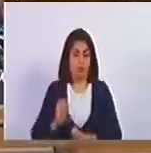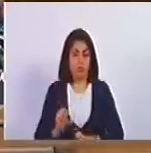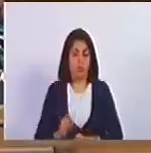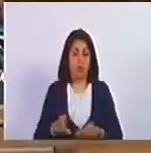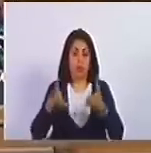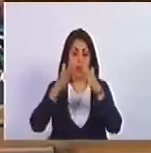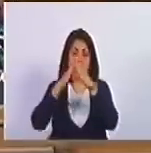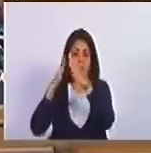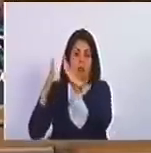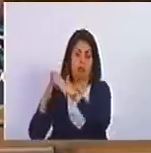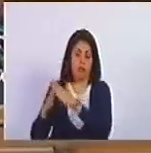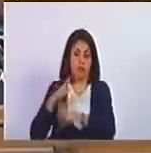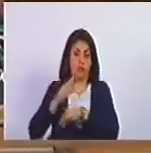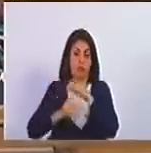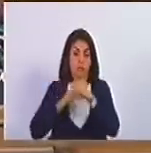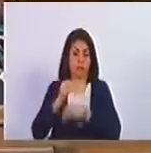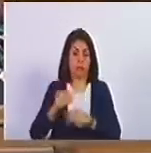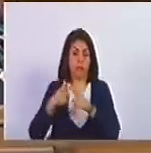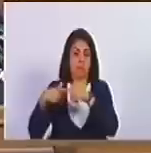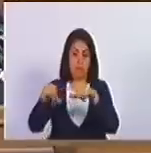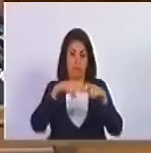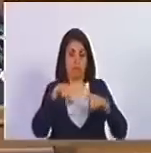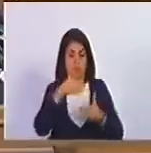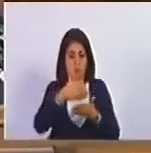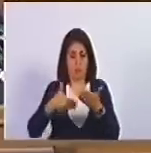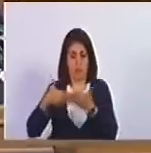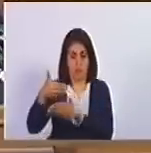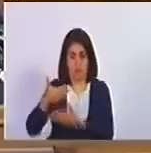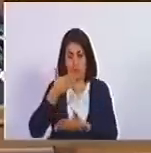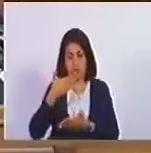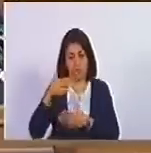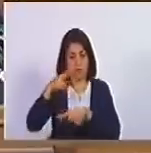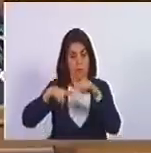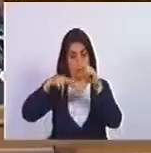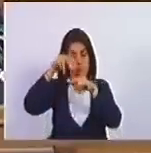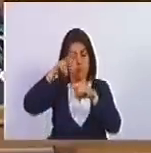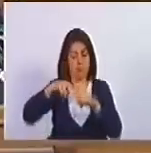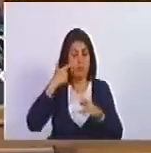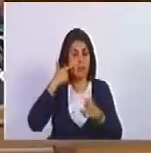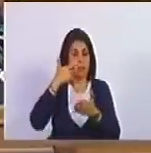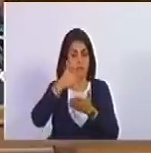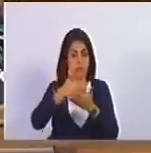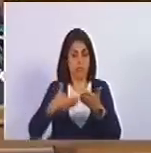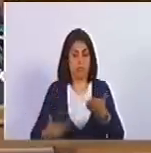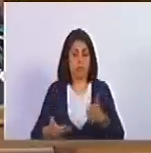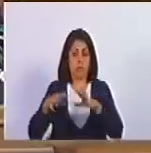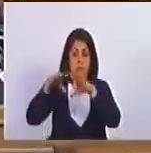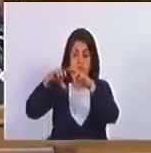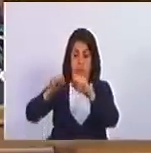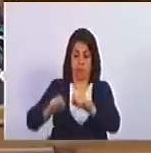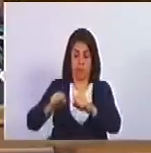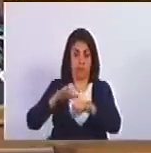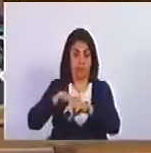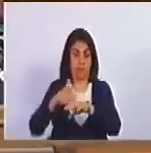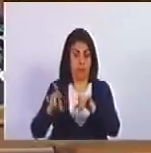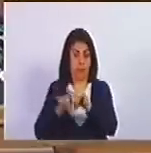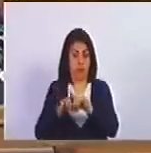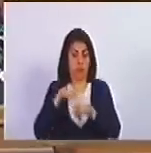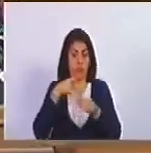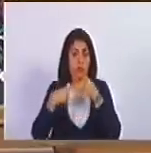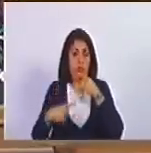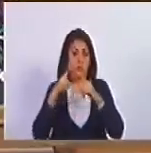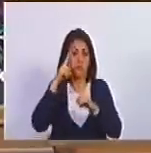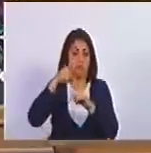catastrales, empadronamiento catastral, permiso de construcción, constancias ocupacionales, así como para